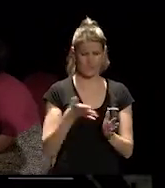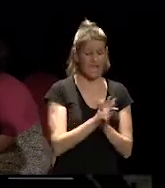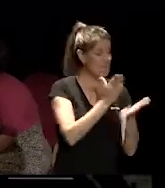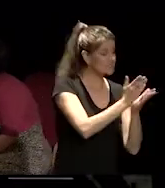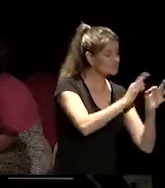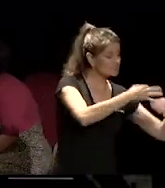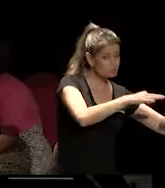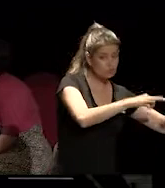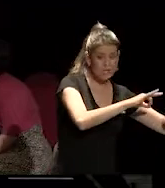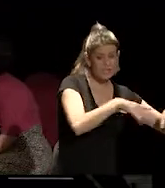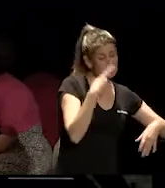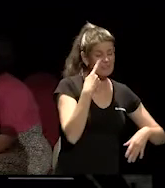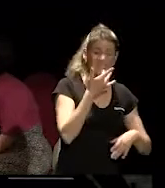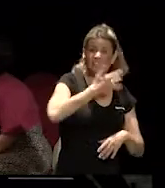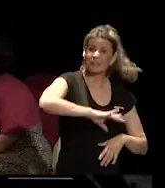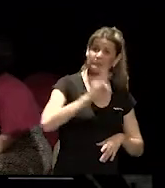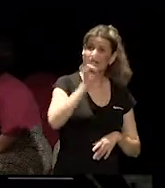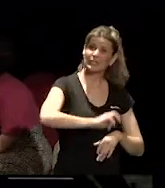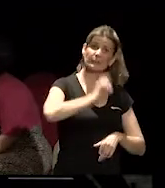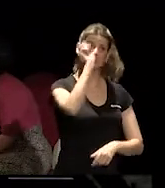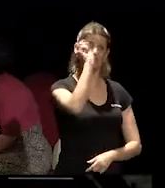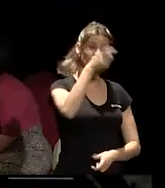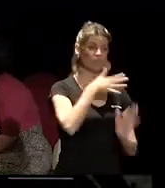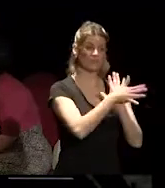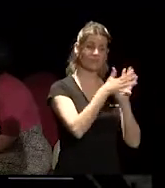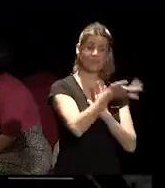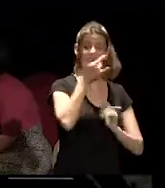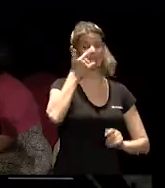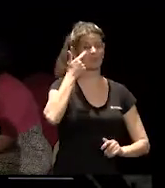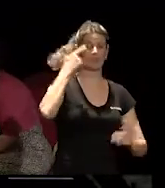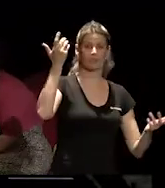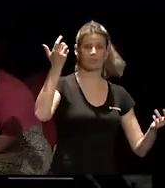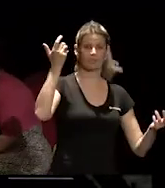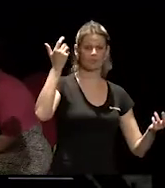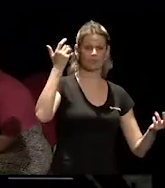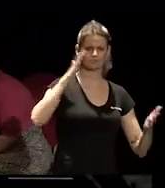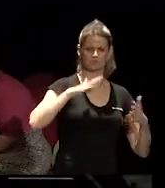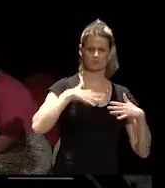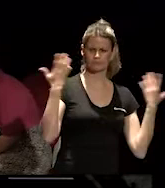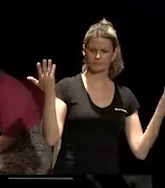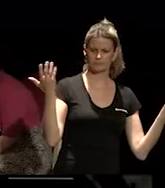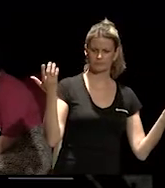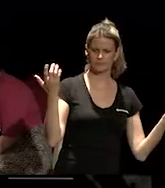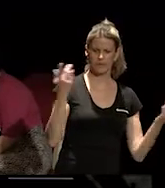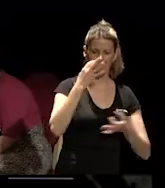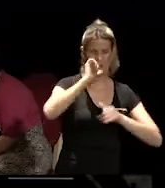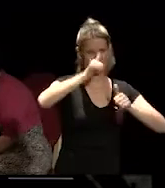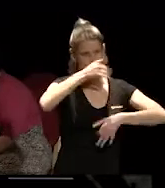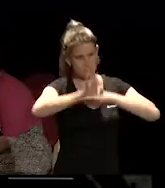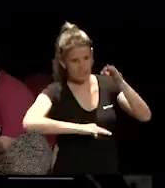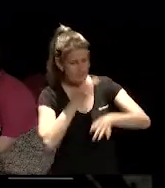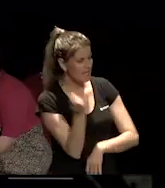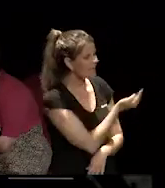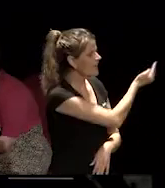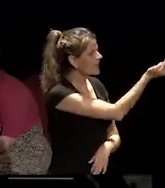a que pasaran cosas, a ver qué viene el profesor, va a venir y nos va... De repente empezamos a hacer asambleas, a que cada